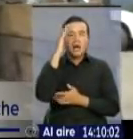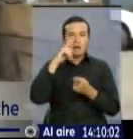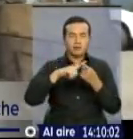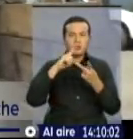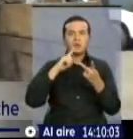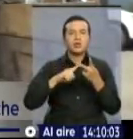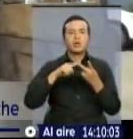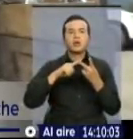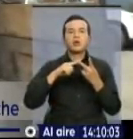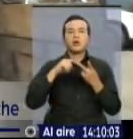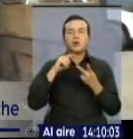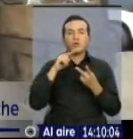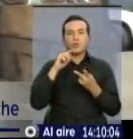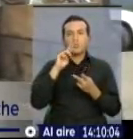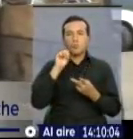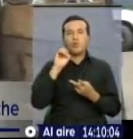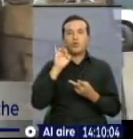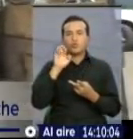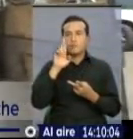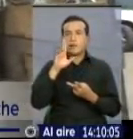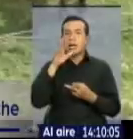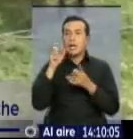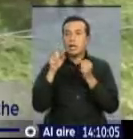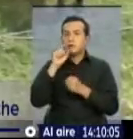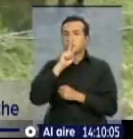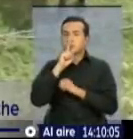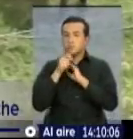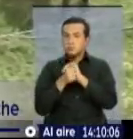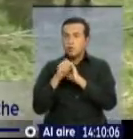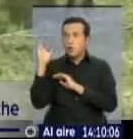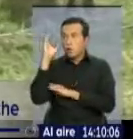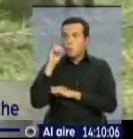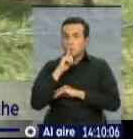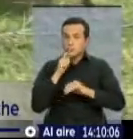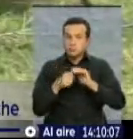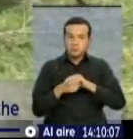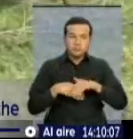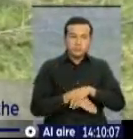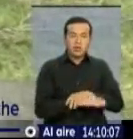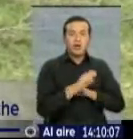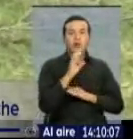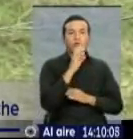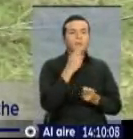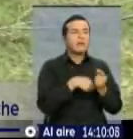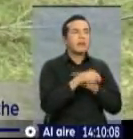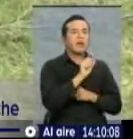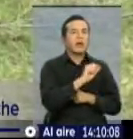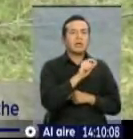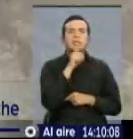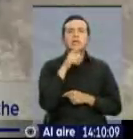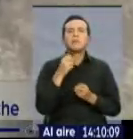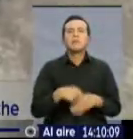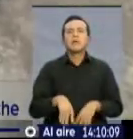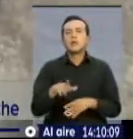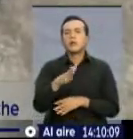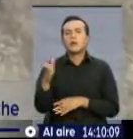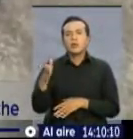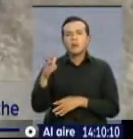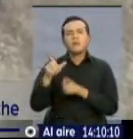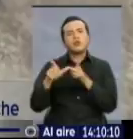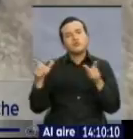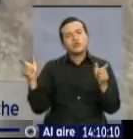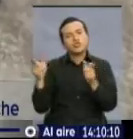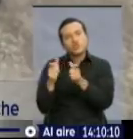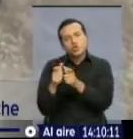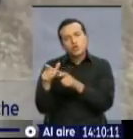ingreso del producto lácteo desde Colombia afecta al sector ganadero de esta provincia. Los más perjudicados son los pequeños y medianos